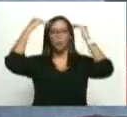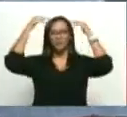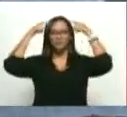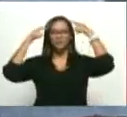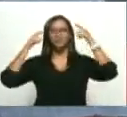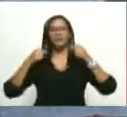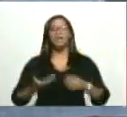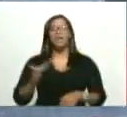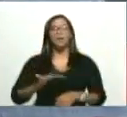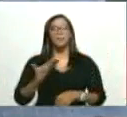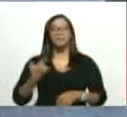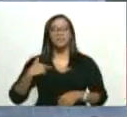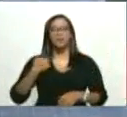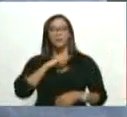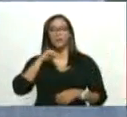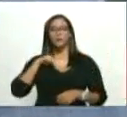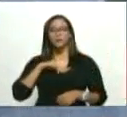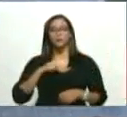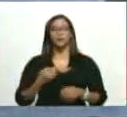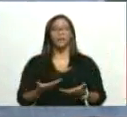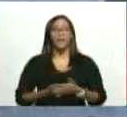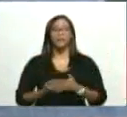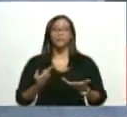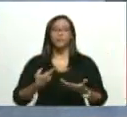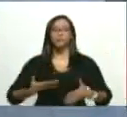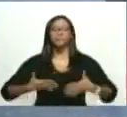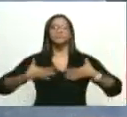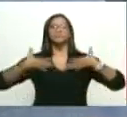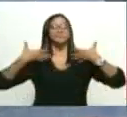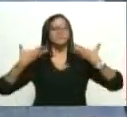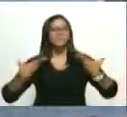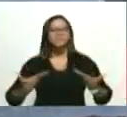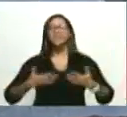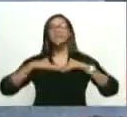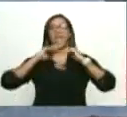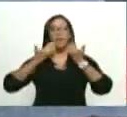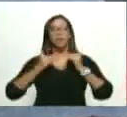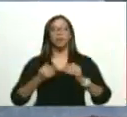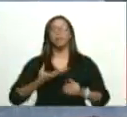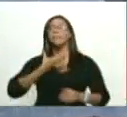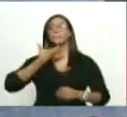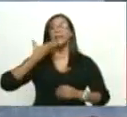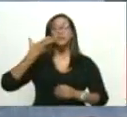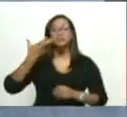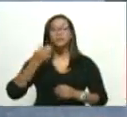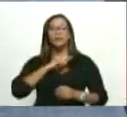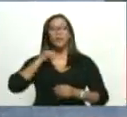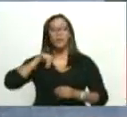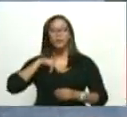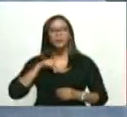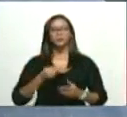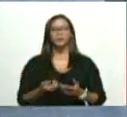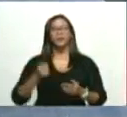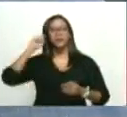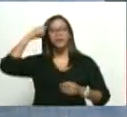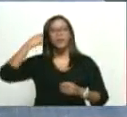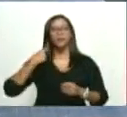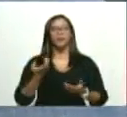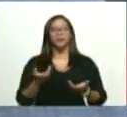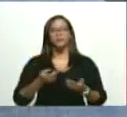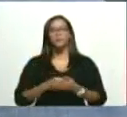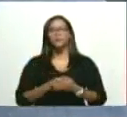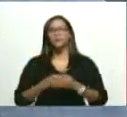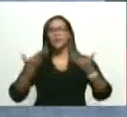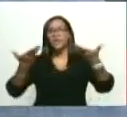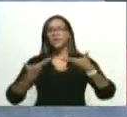importancia que tiene eso para nosotros. Es una recarga moral, es una recarga espiritual para nosotros recordar su legado,